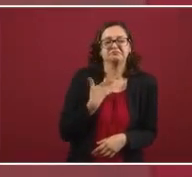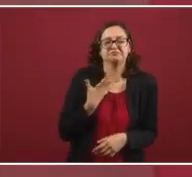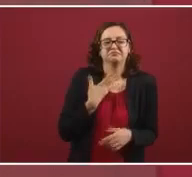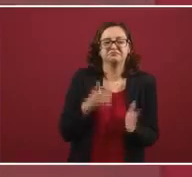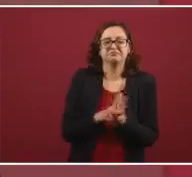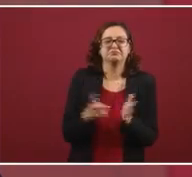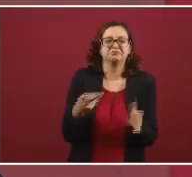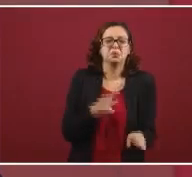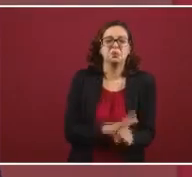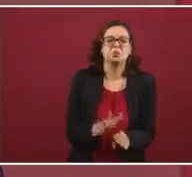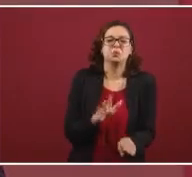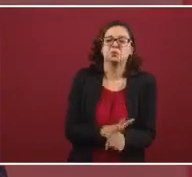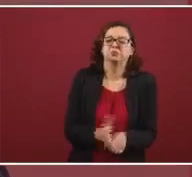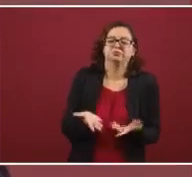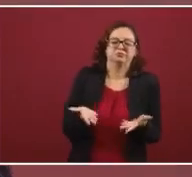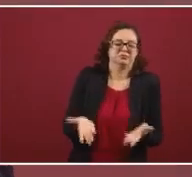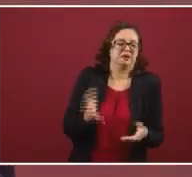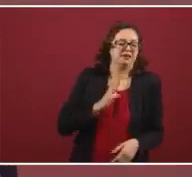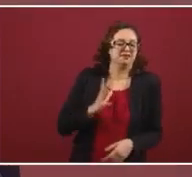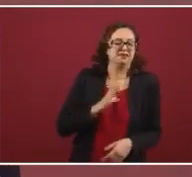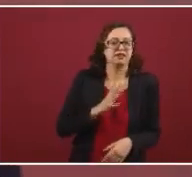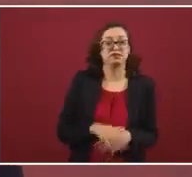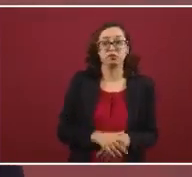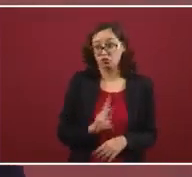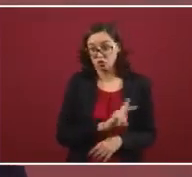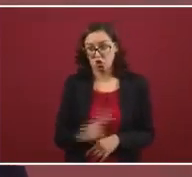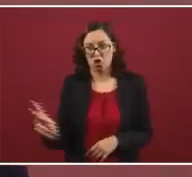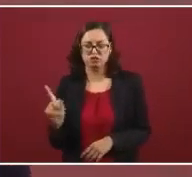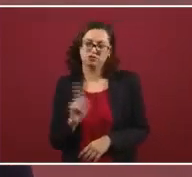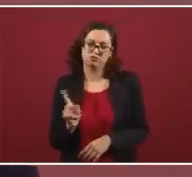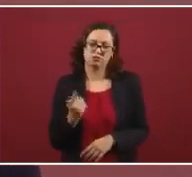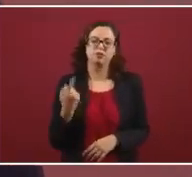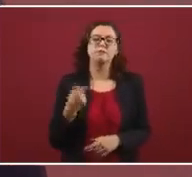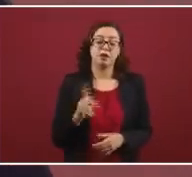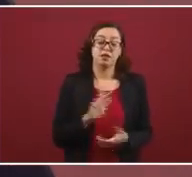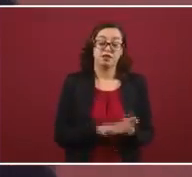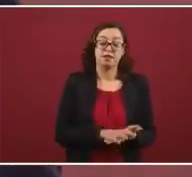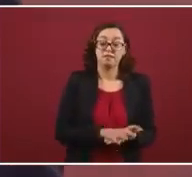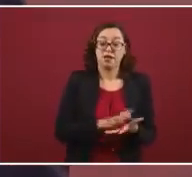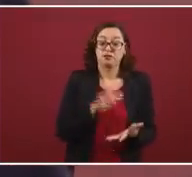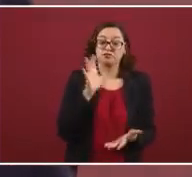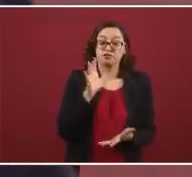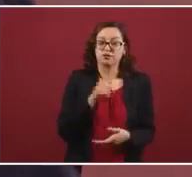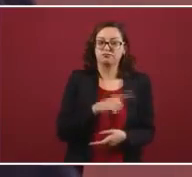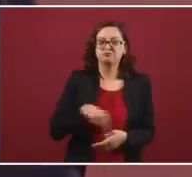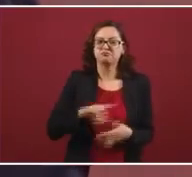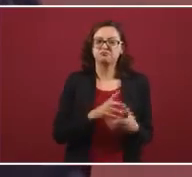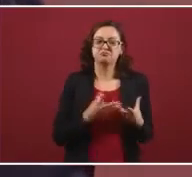No con todos, pero con la mayoría. Y esto viene de lejos.